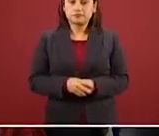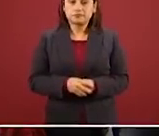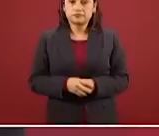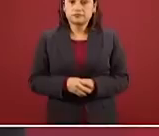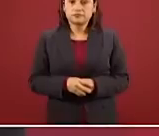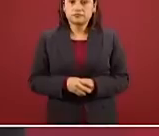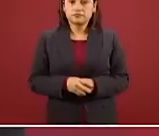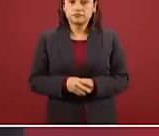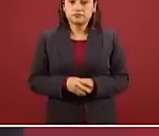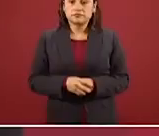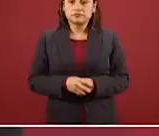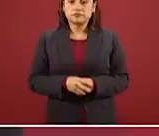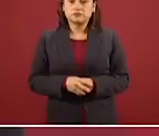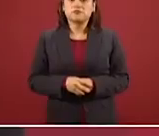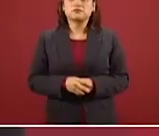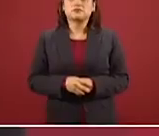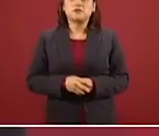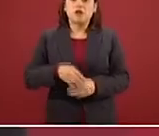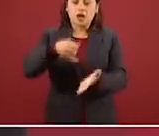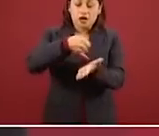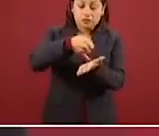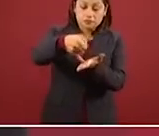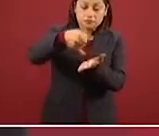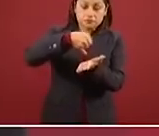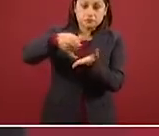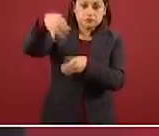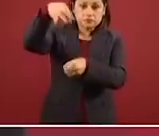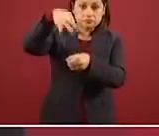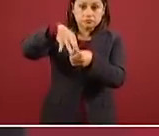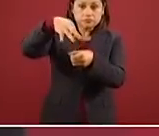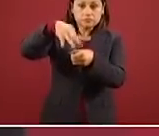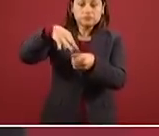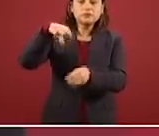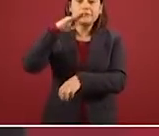de maíz transgénico.